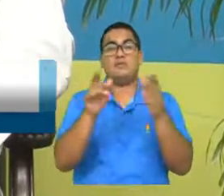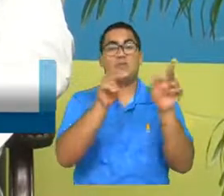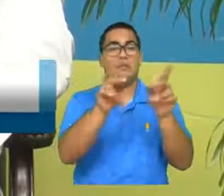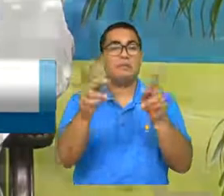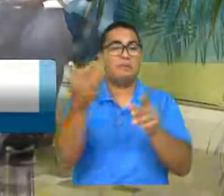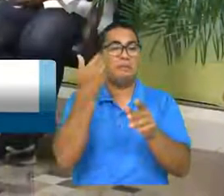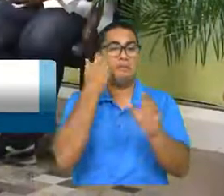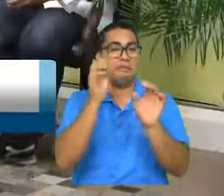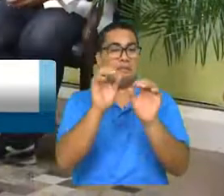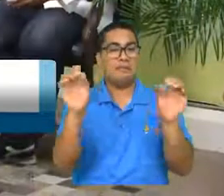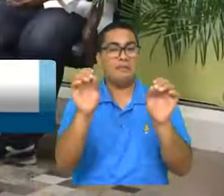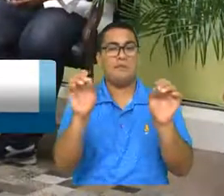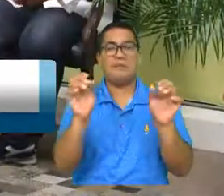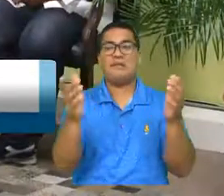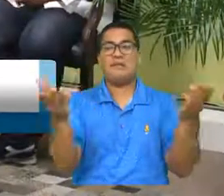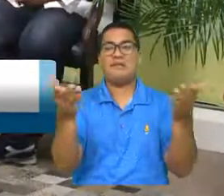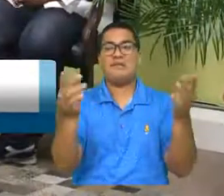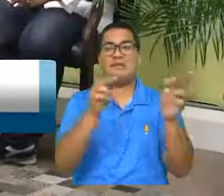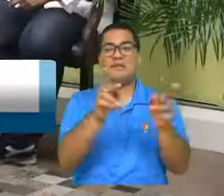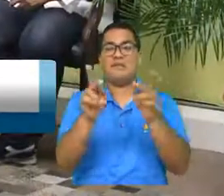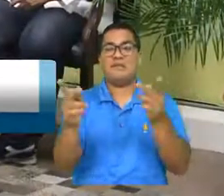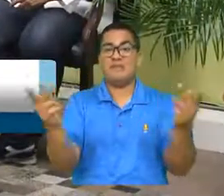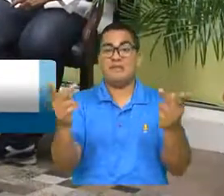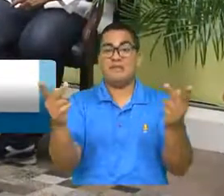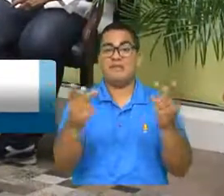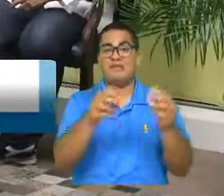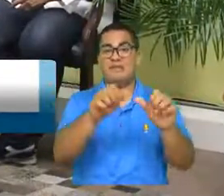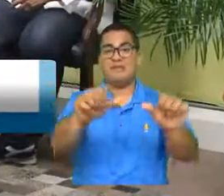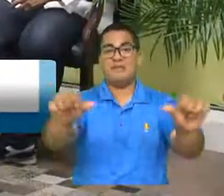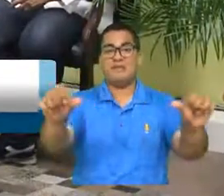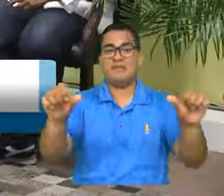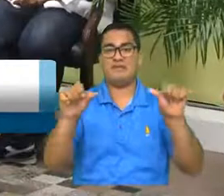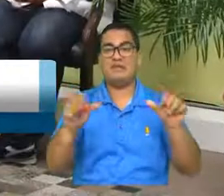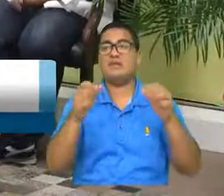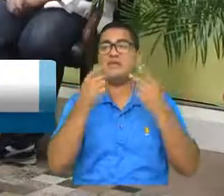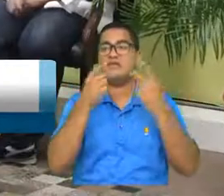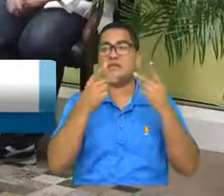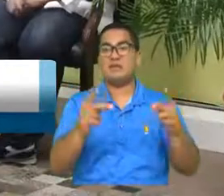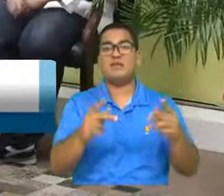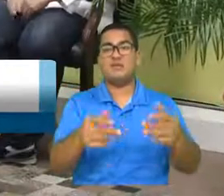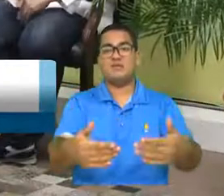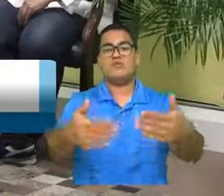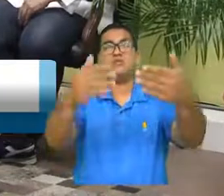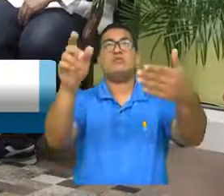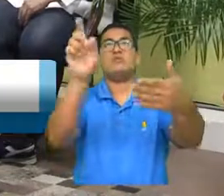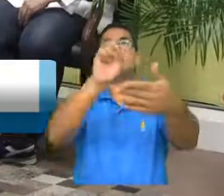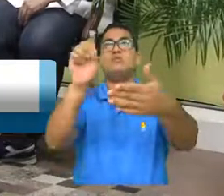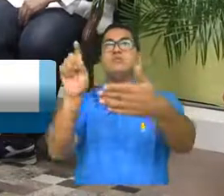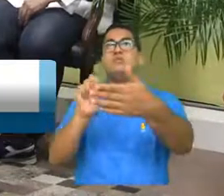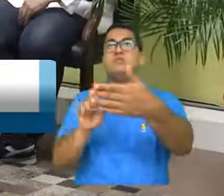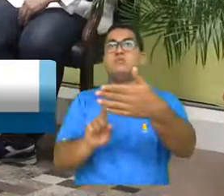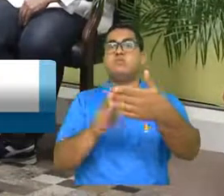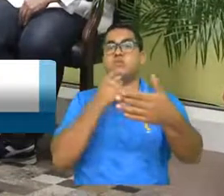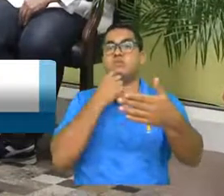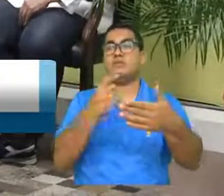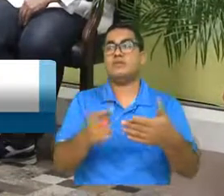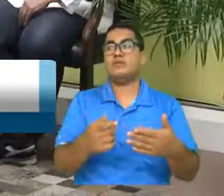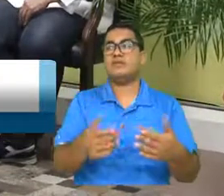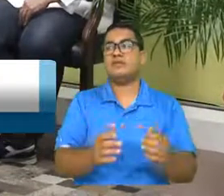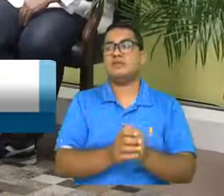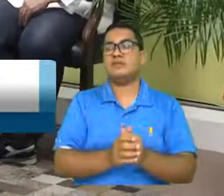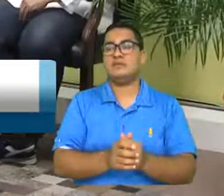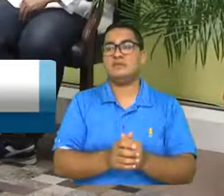ni para las personas que viven, ni para los animales, pero sí que hace su efecto sobre el mosquito. Se rocían las